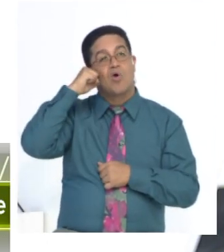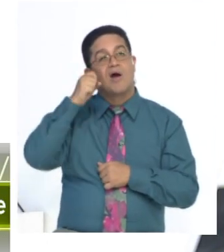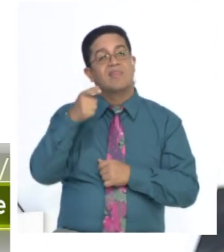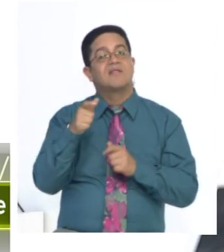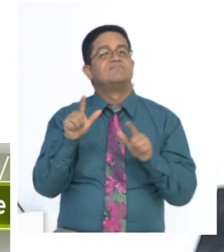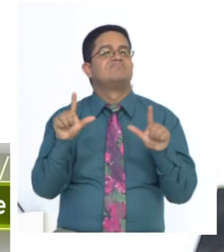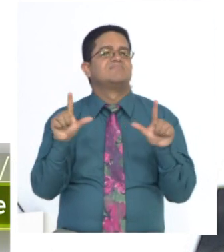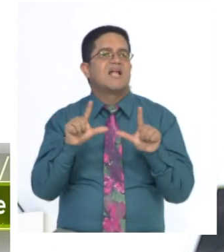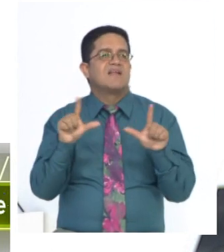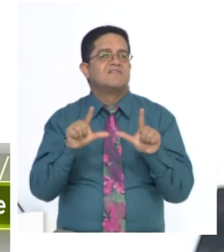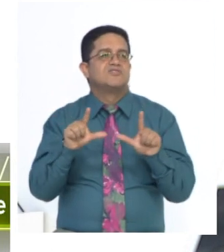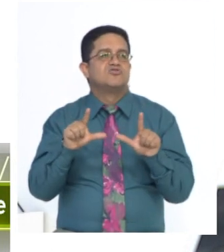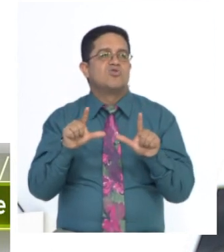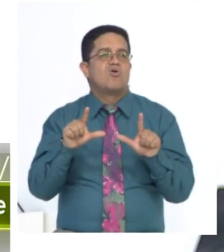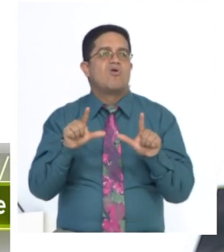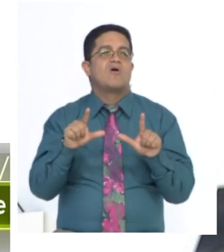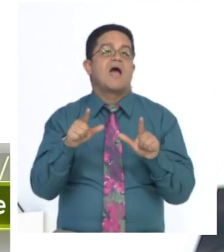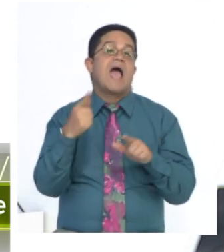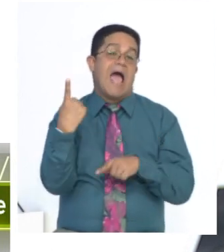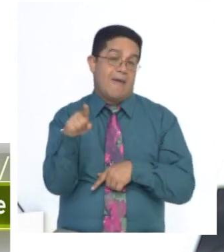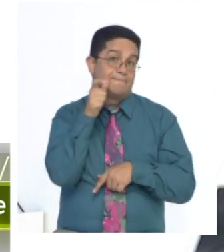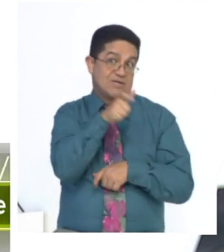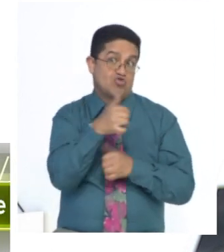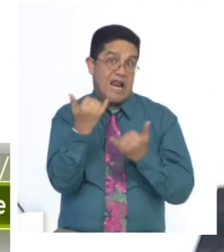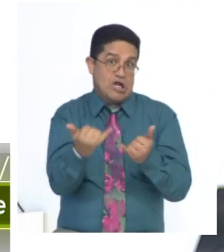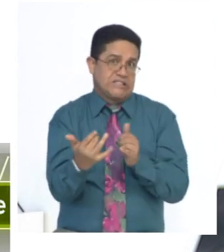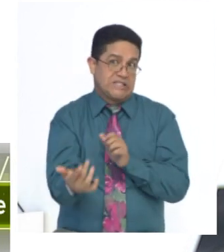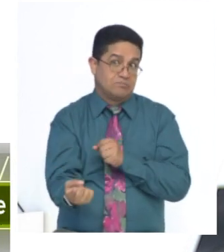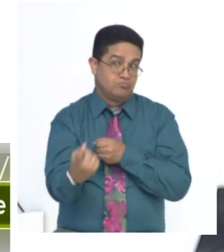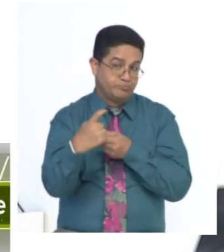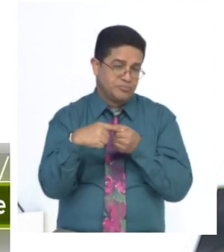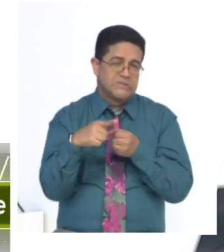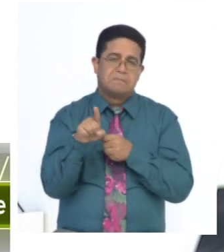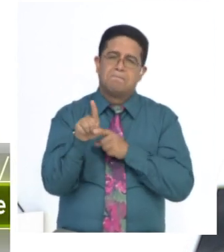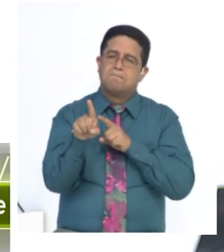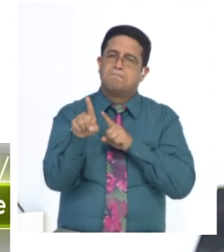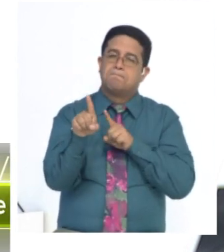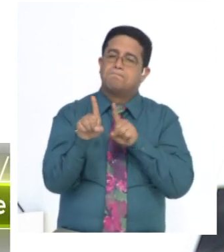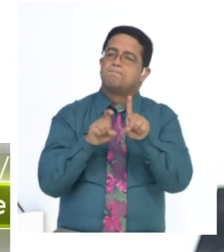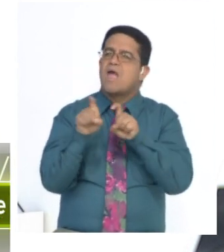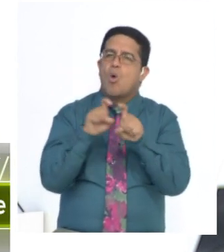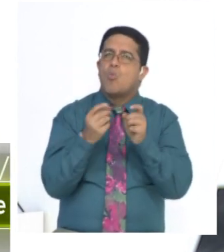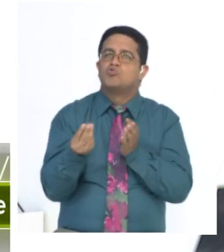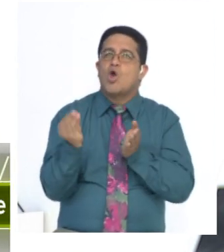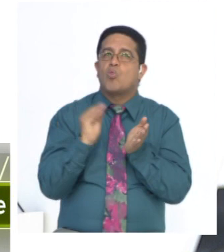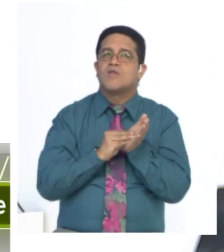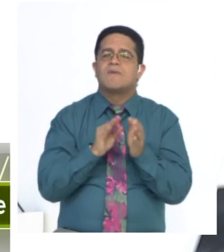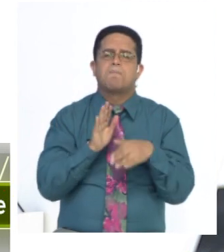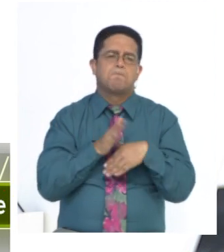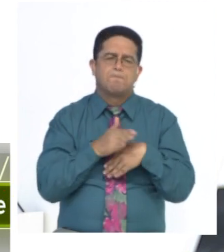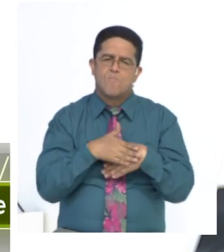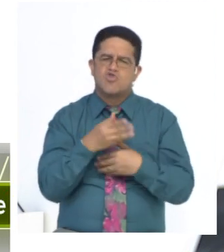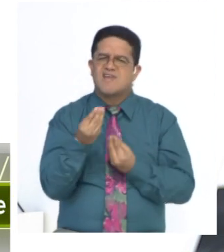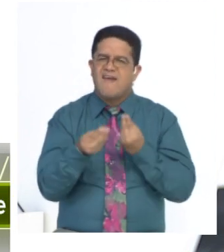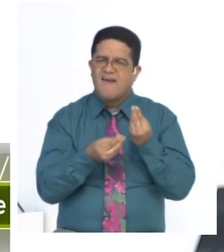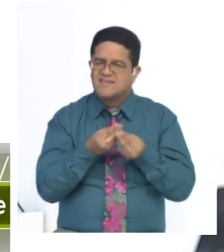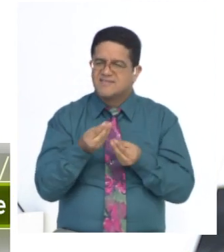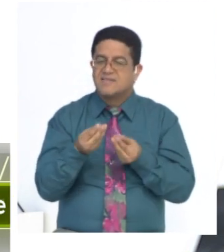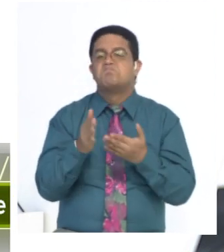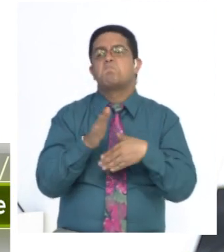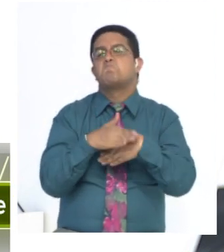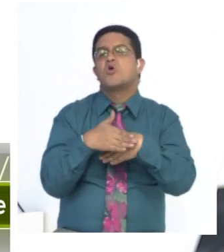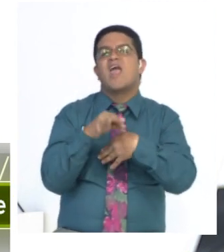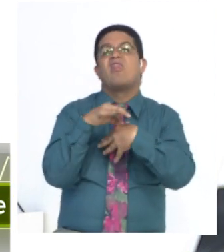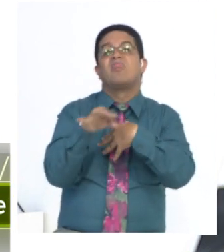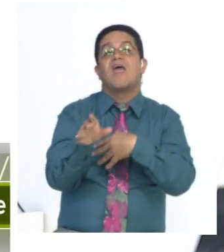redes sociales. Hay personas que se acaban de conectar en este momento y nos están preguntando nuevamente de por qué realizar esta cirugía de forma despierta. Yo creo que ese